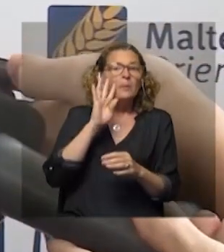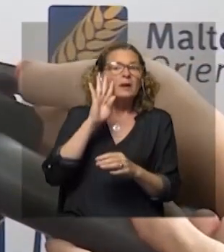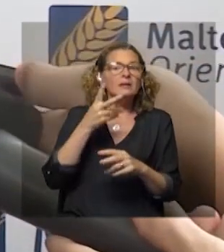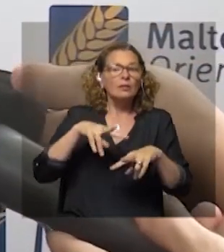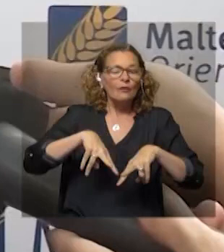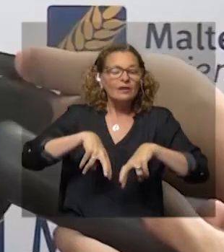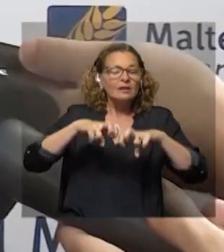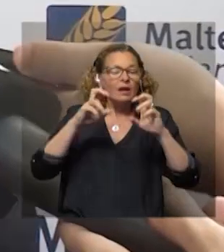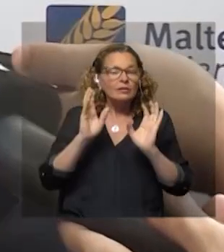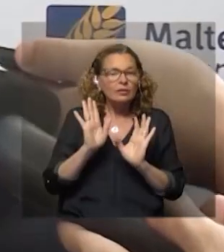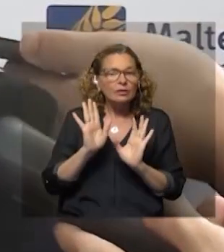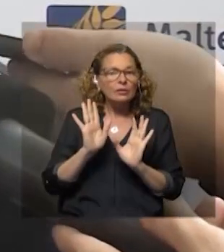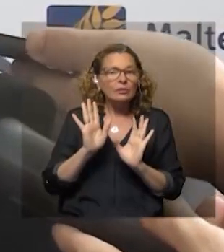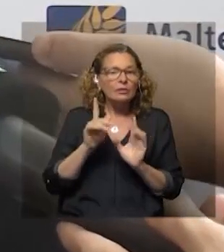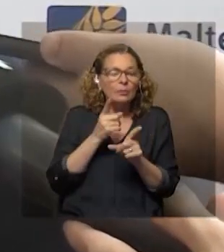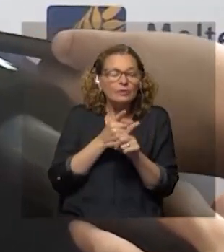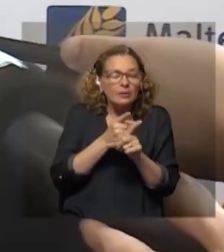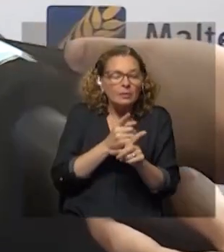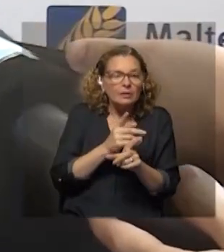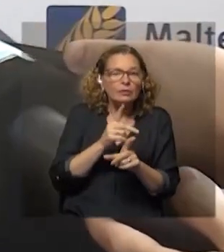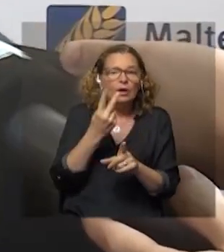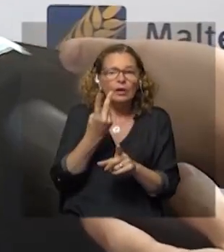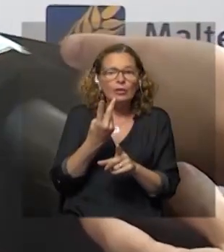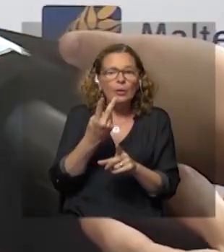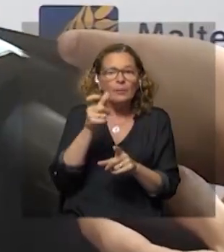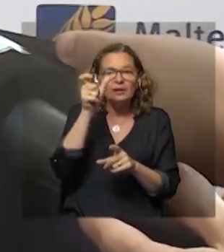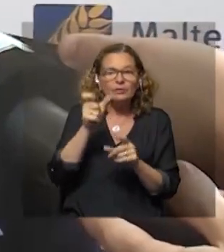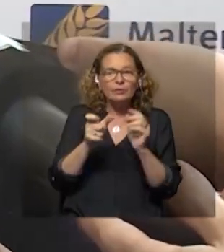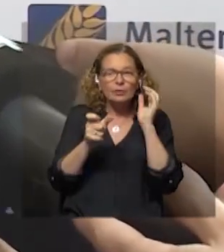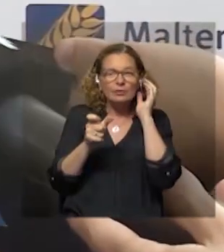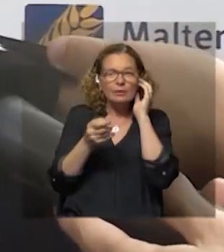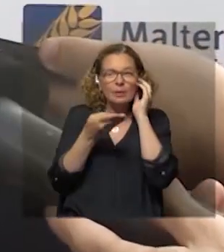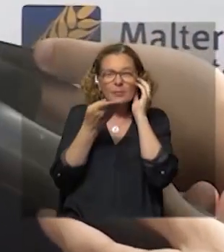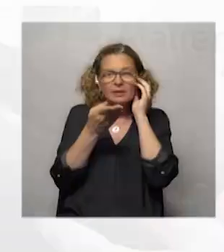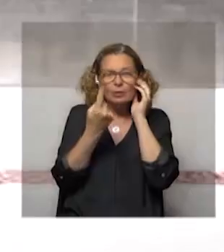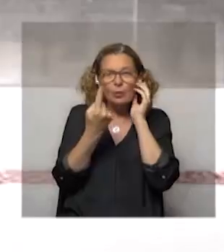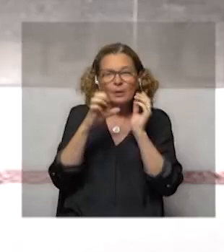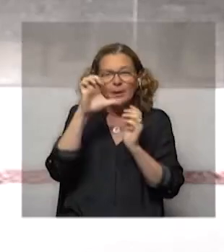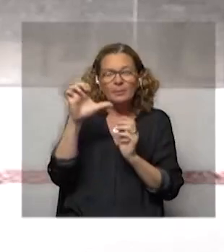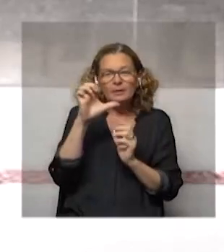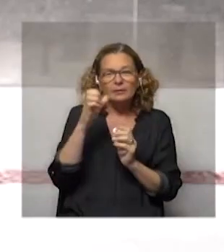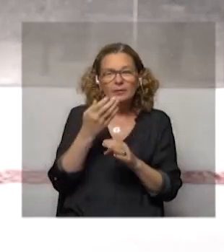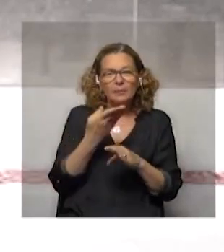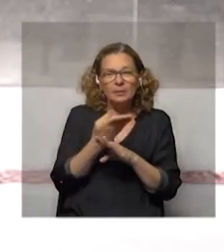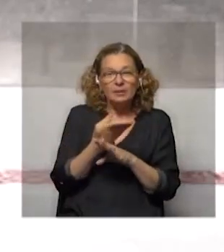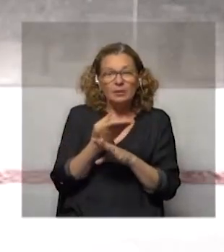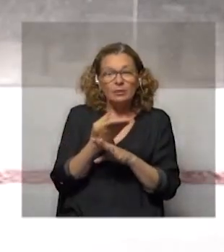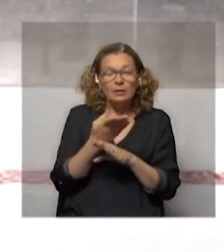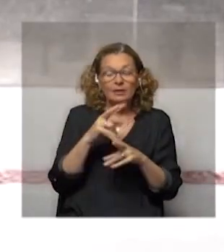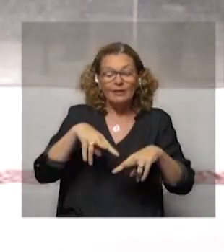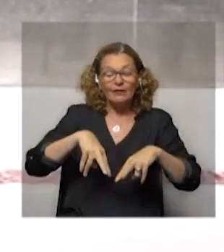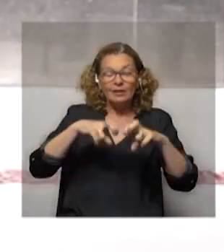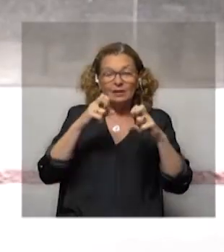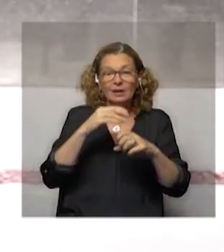investigación o seguimiento a dos legisladores que habría pedido una empresa el pedido nuestro es que se